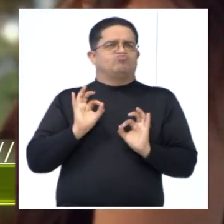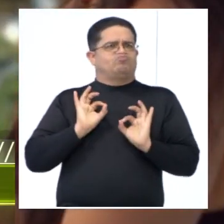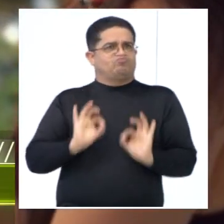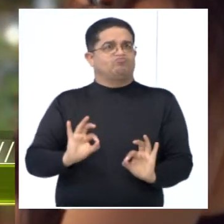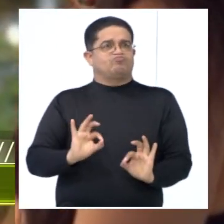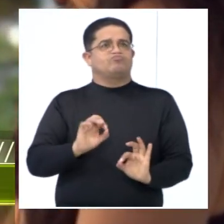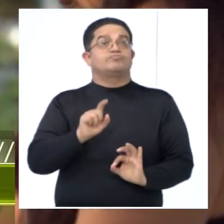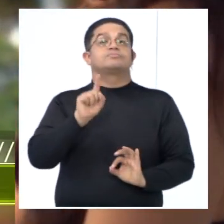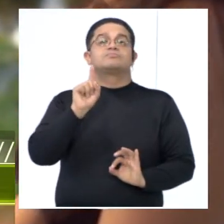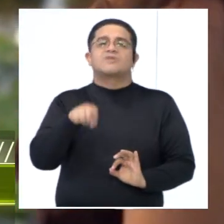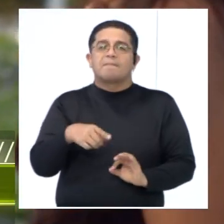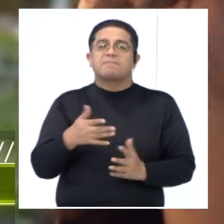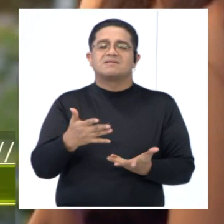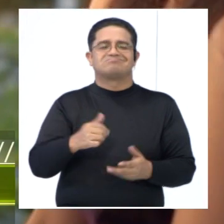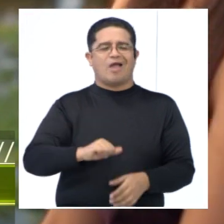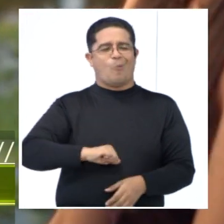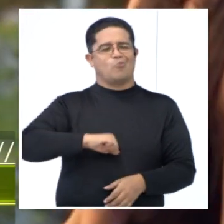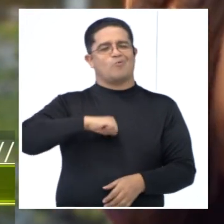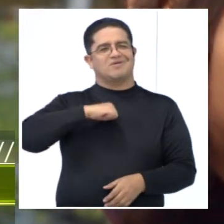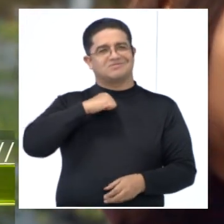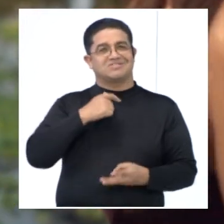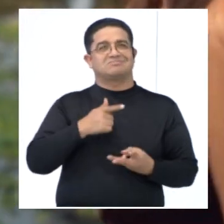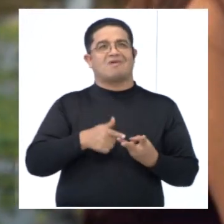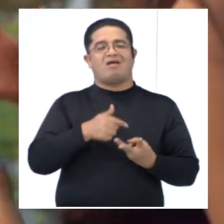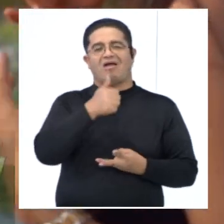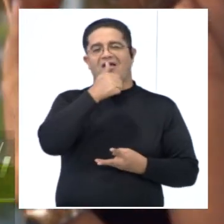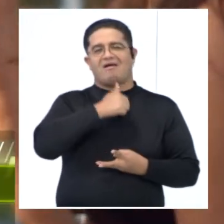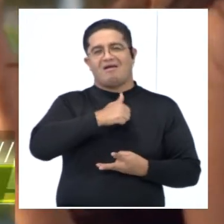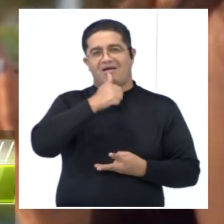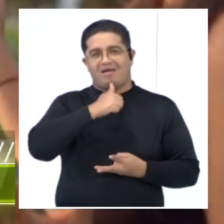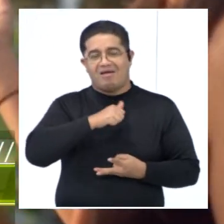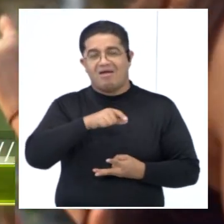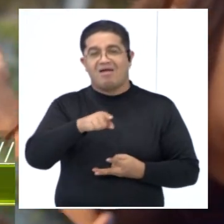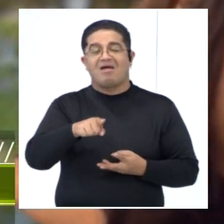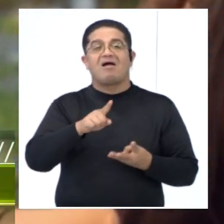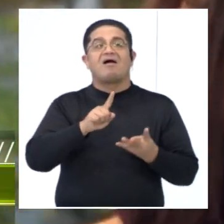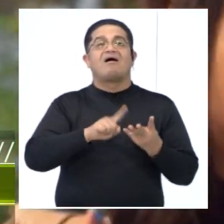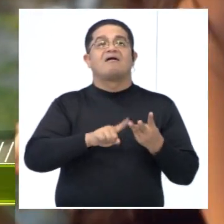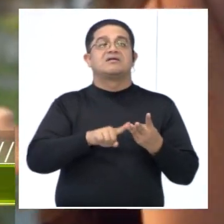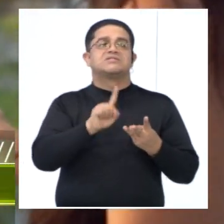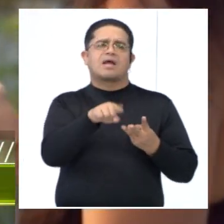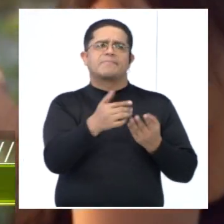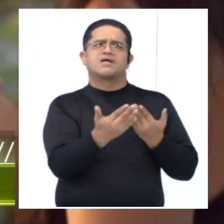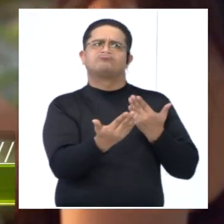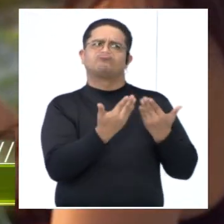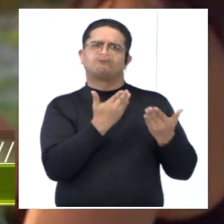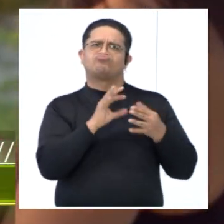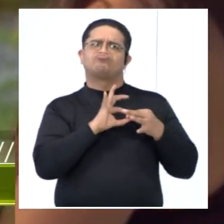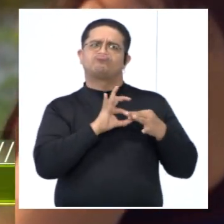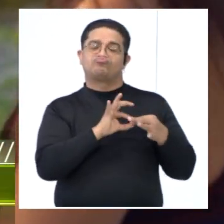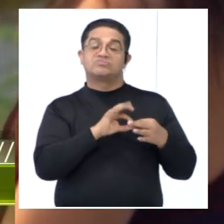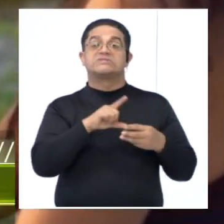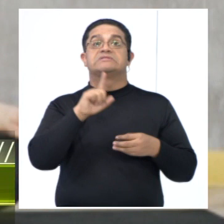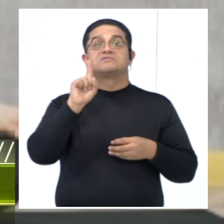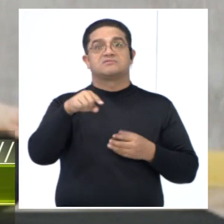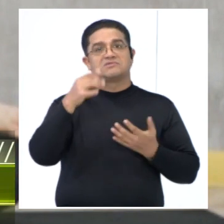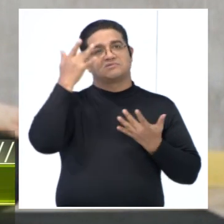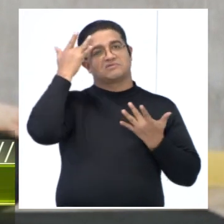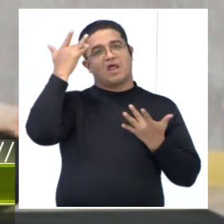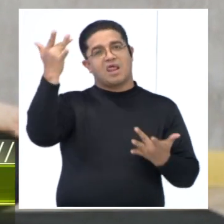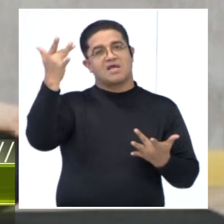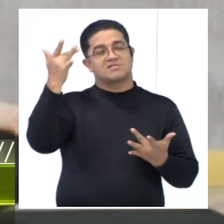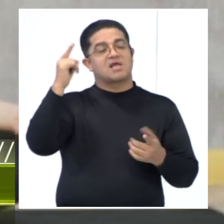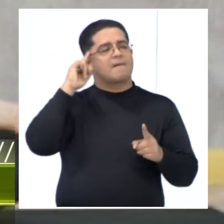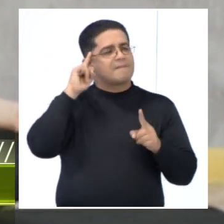incluye aspectos como la autoestima, la resiliencia, la capacidad para establecer y mantener relaciones, así como la inteligencia para expresar